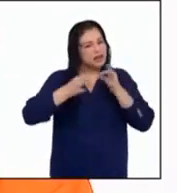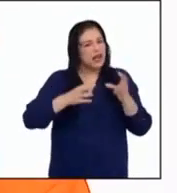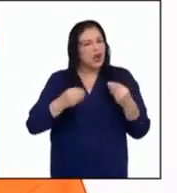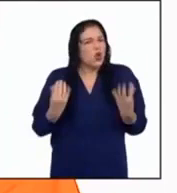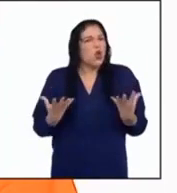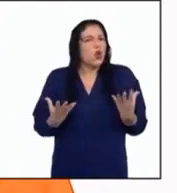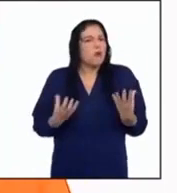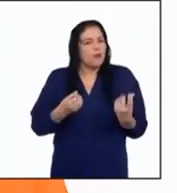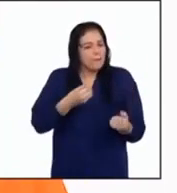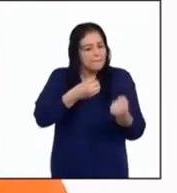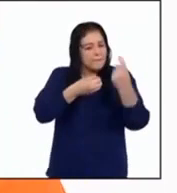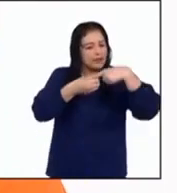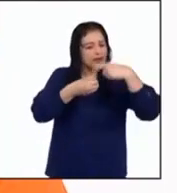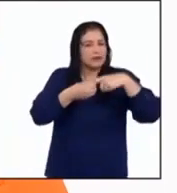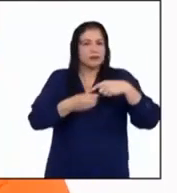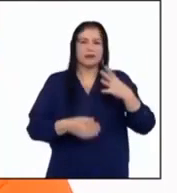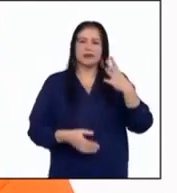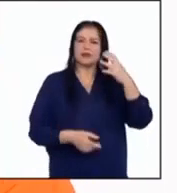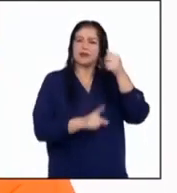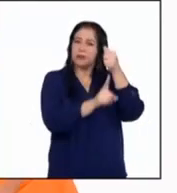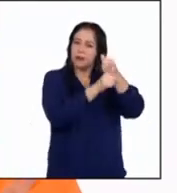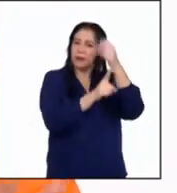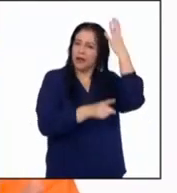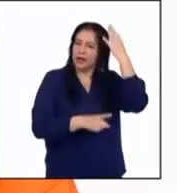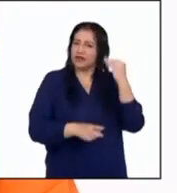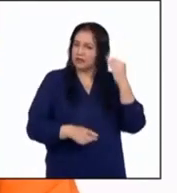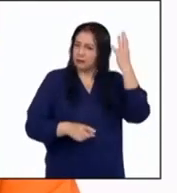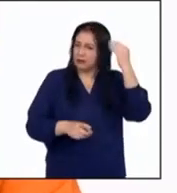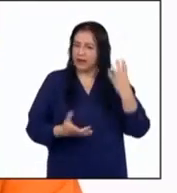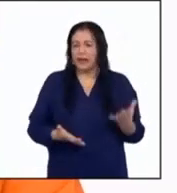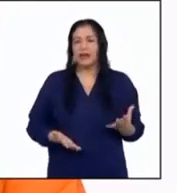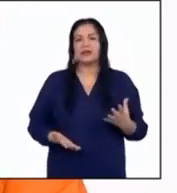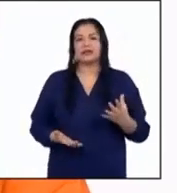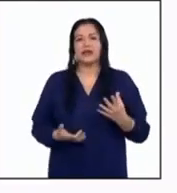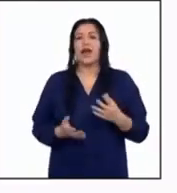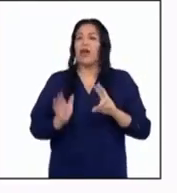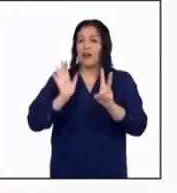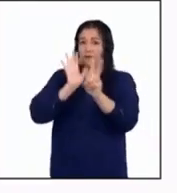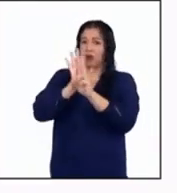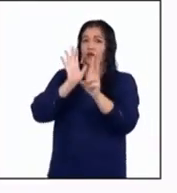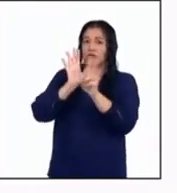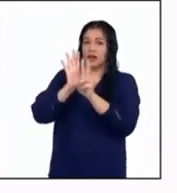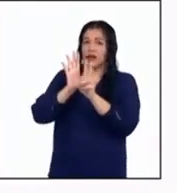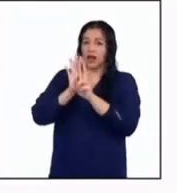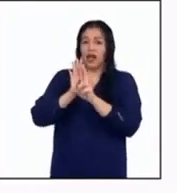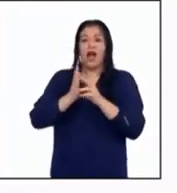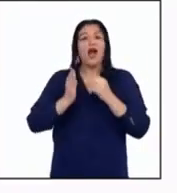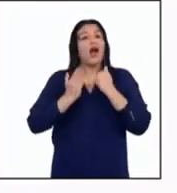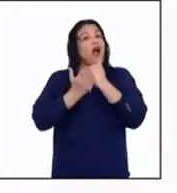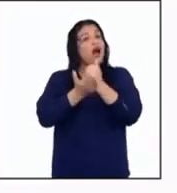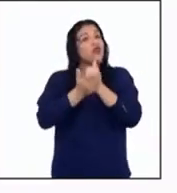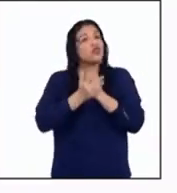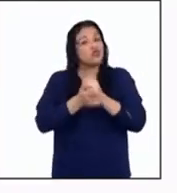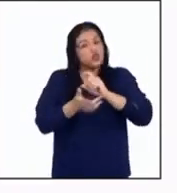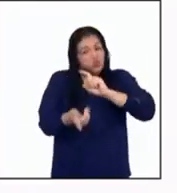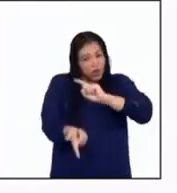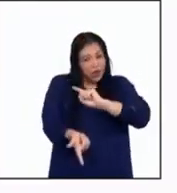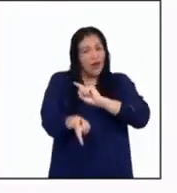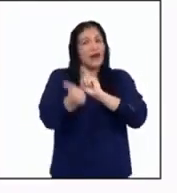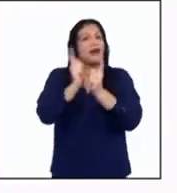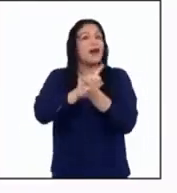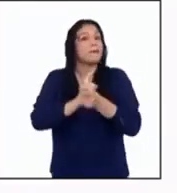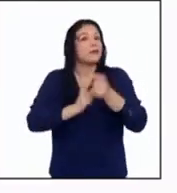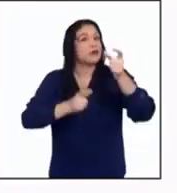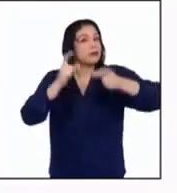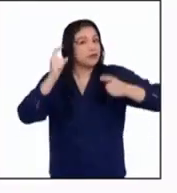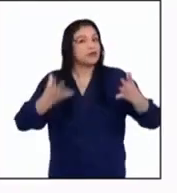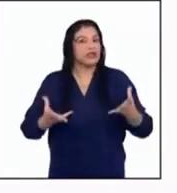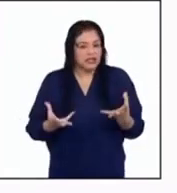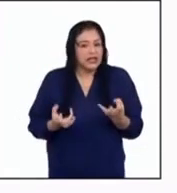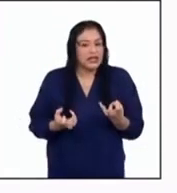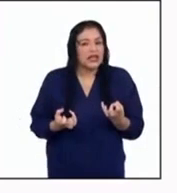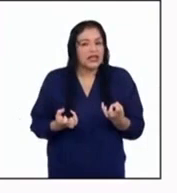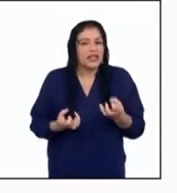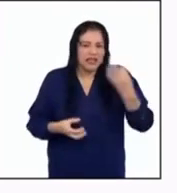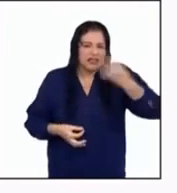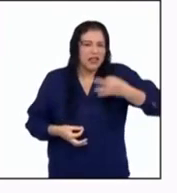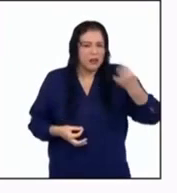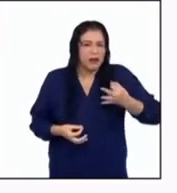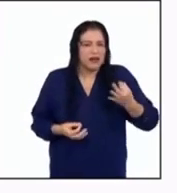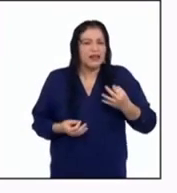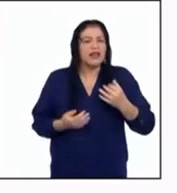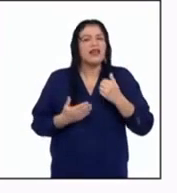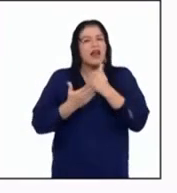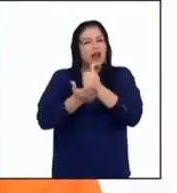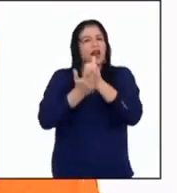la participación en experiencias vivenciales, como la del voluntariado, contribuyen a la transformación de las personas para convertirse